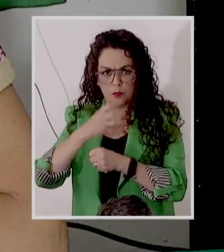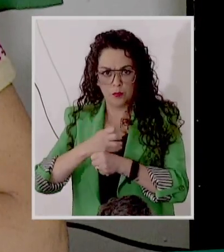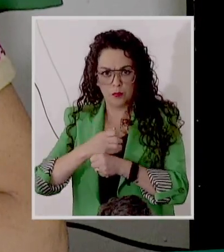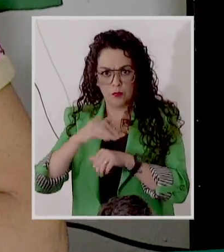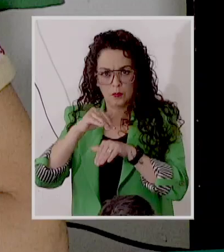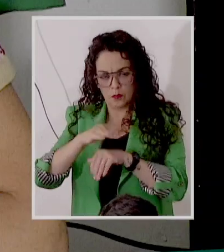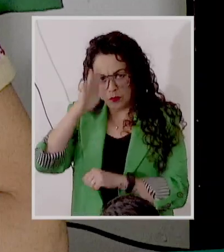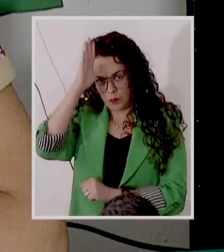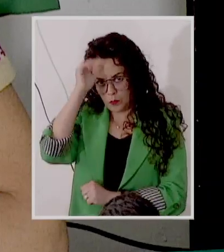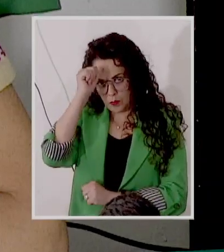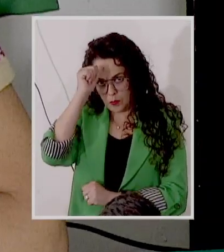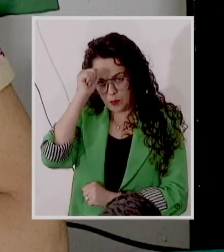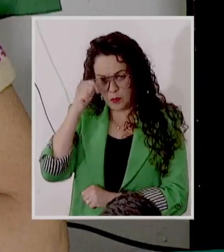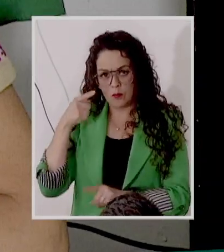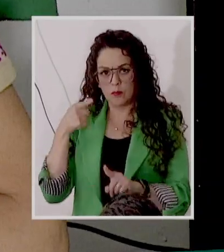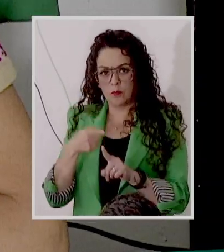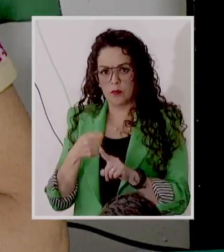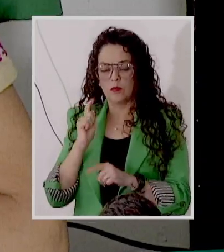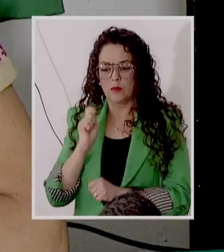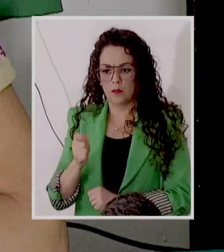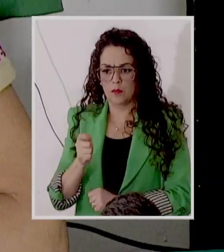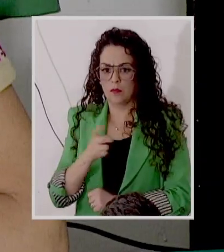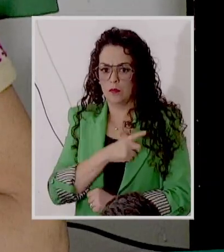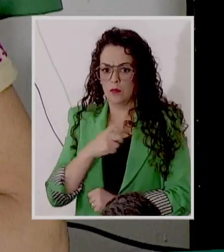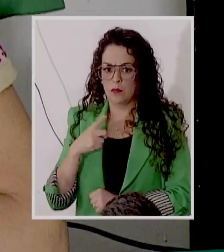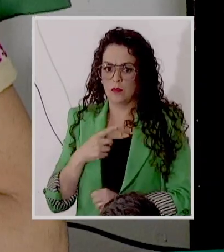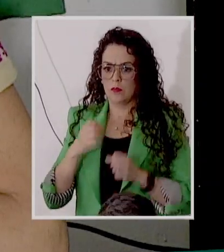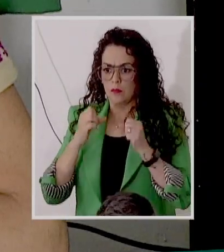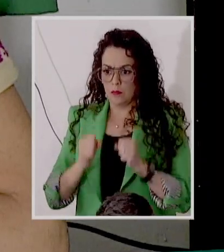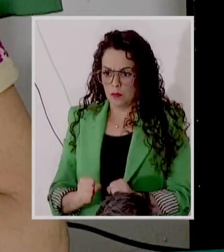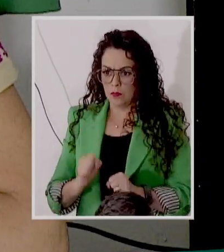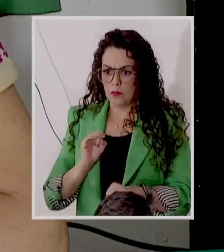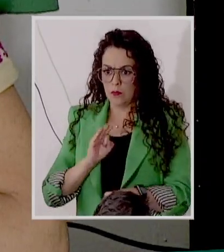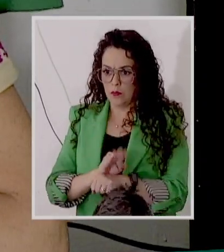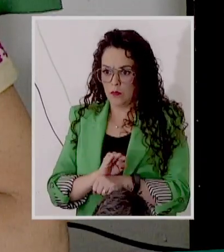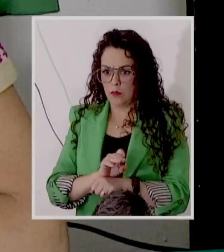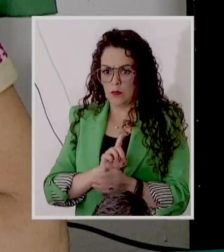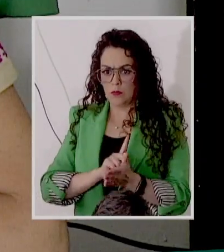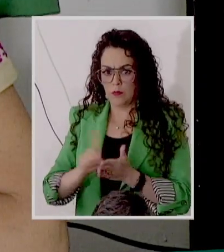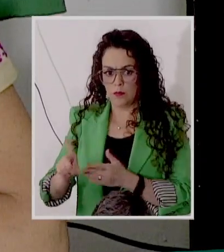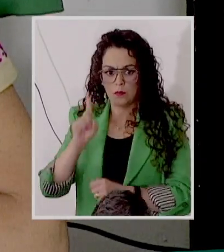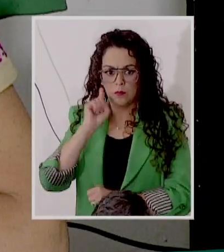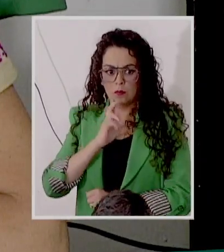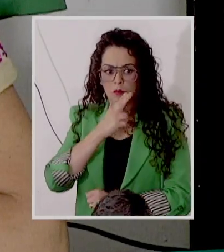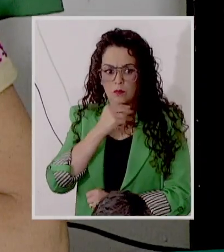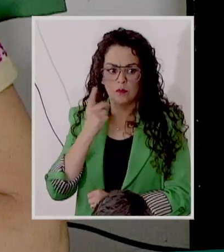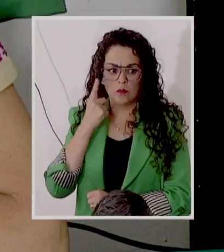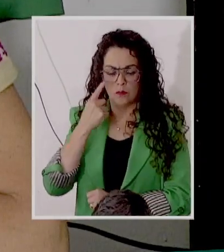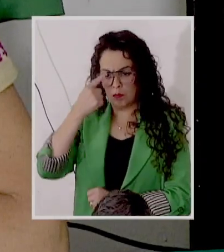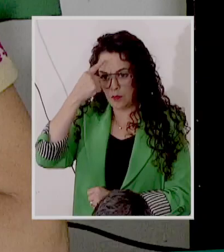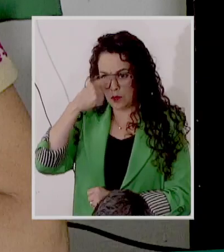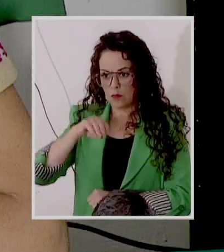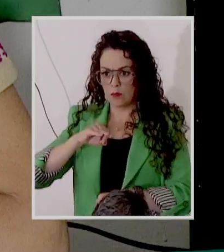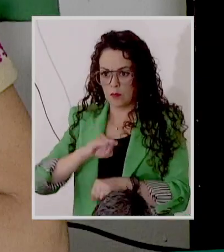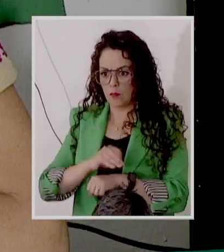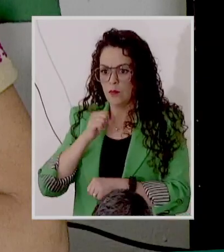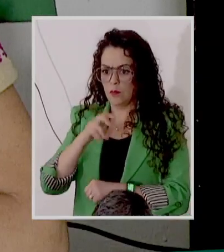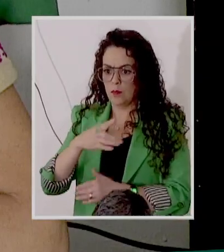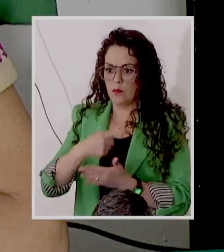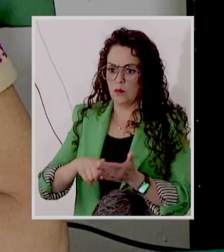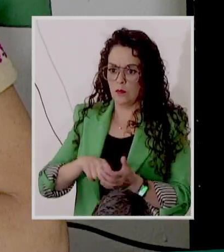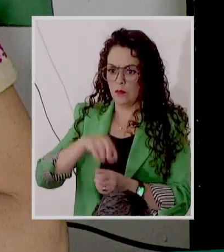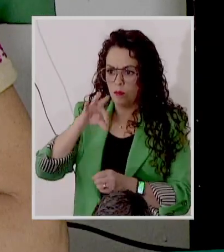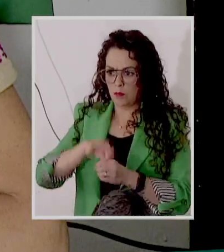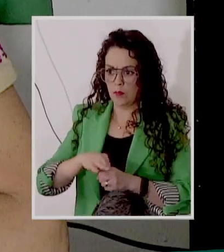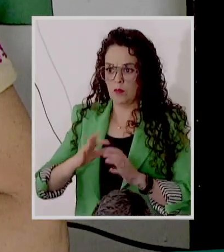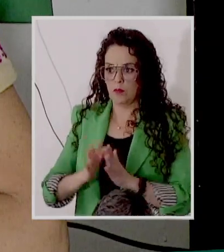acuerdo en el sentido de garantizar el derecho de las y los diputados a razonar su voto. El acuerdo que